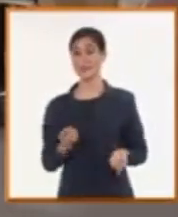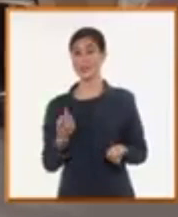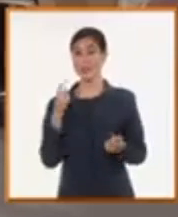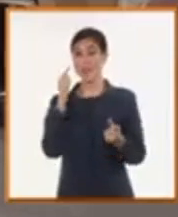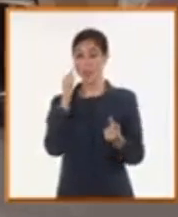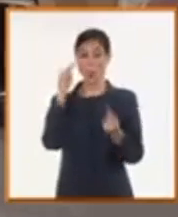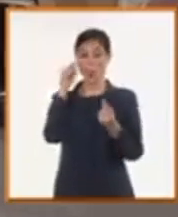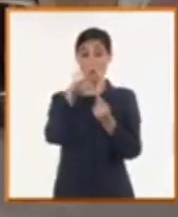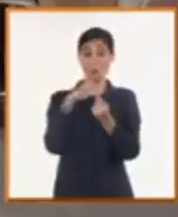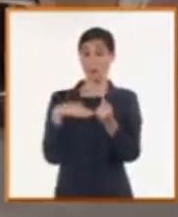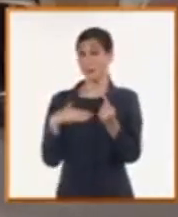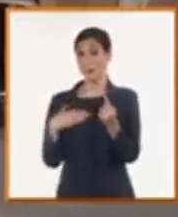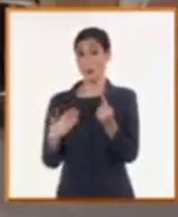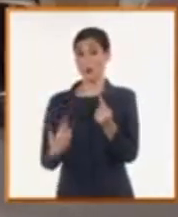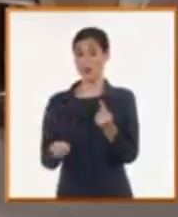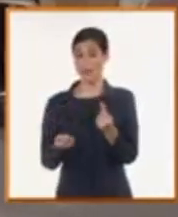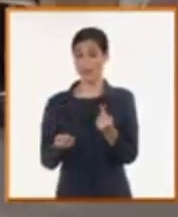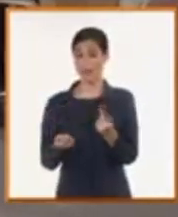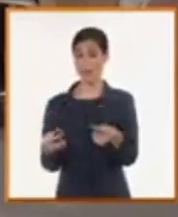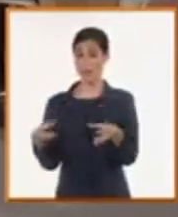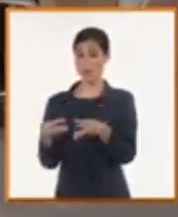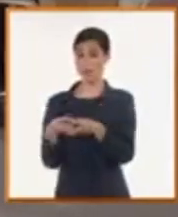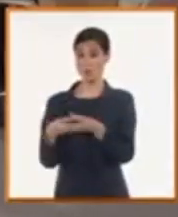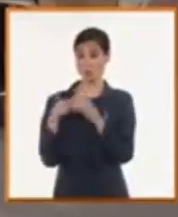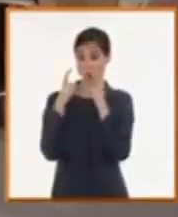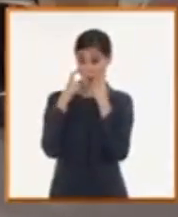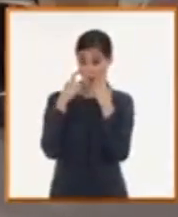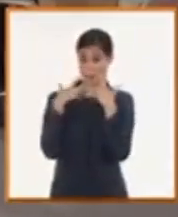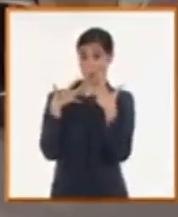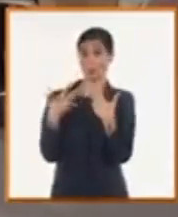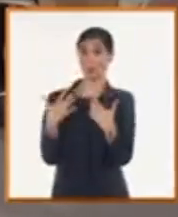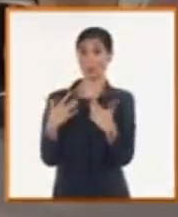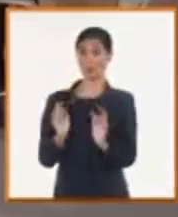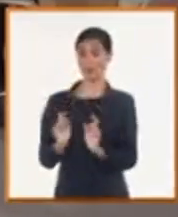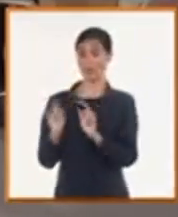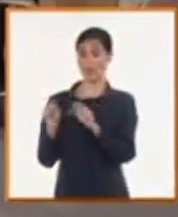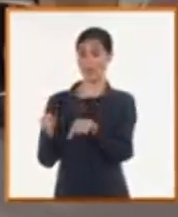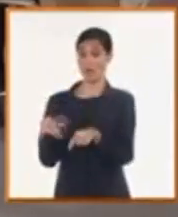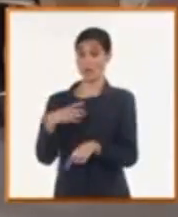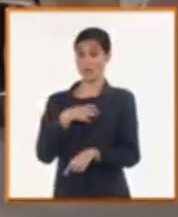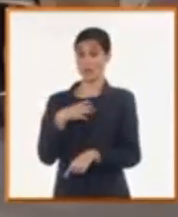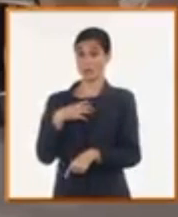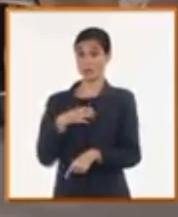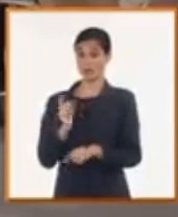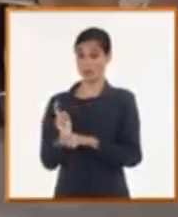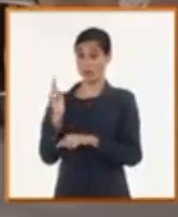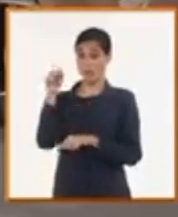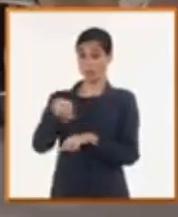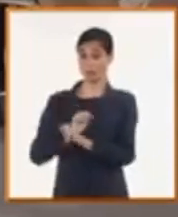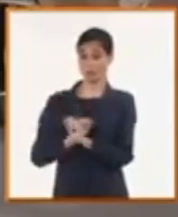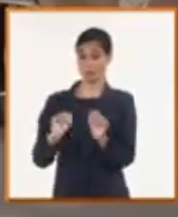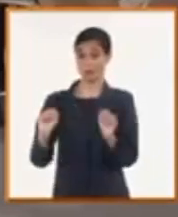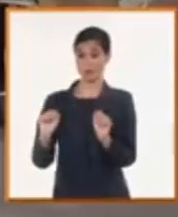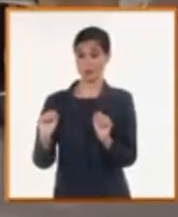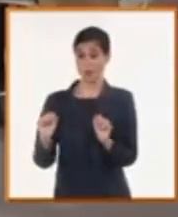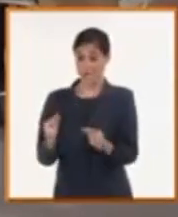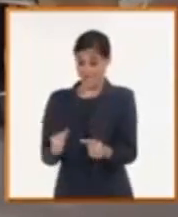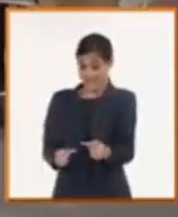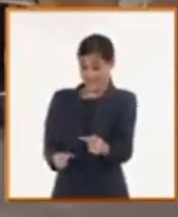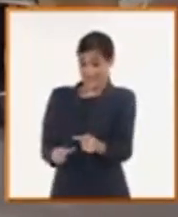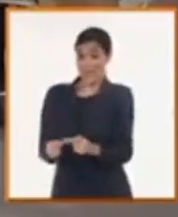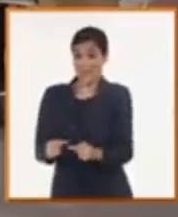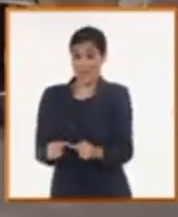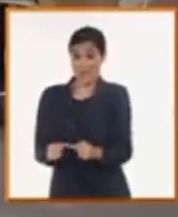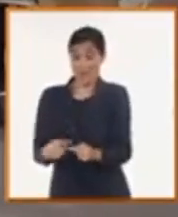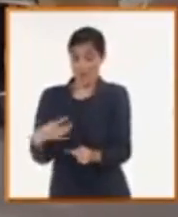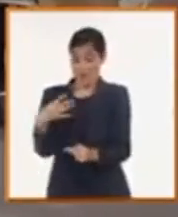importantes estratégicos estuvieron en ese momento al alcance de la artillería y el fuego de los tanques nuestros. Y ahí se construyó al mismo tiempo